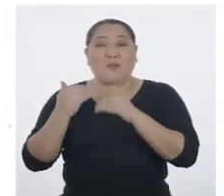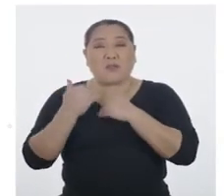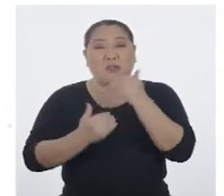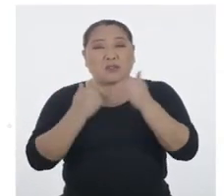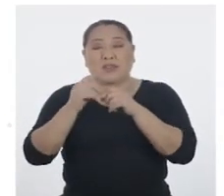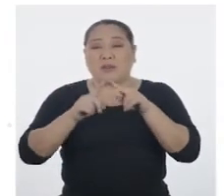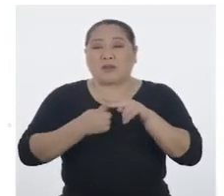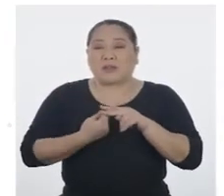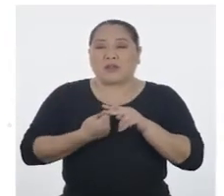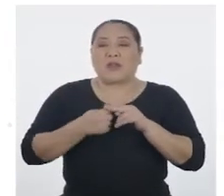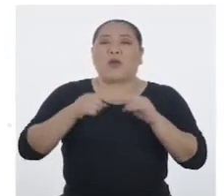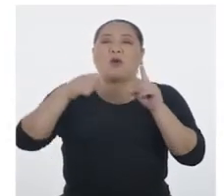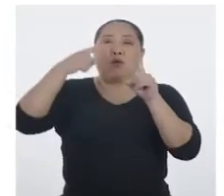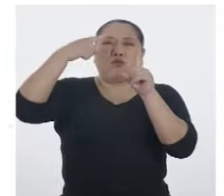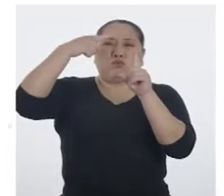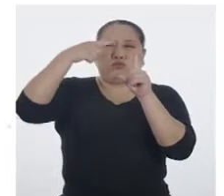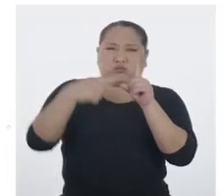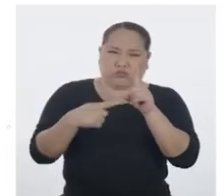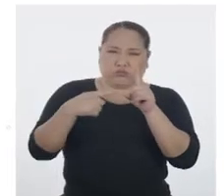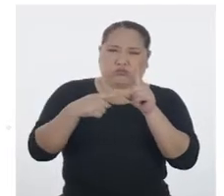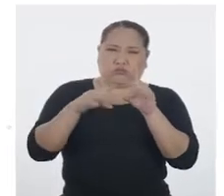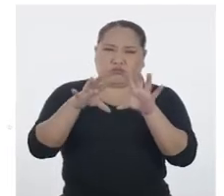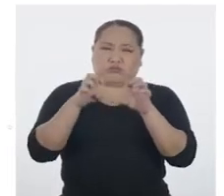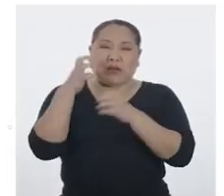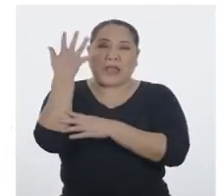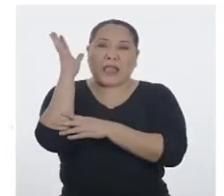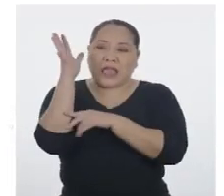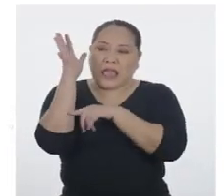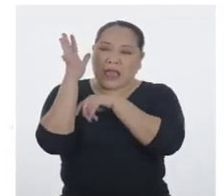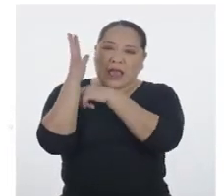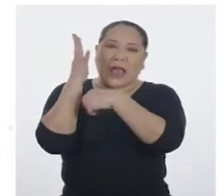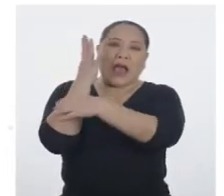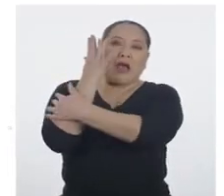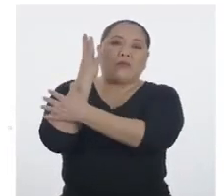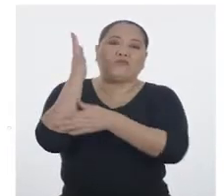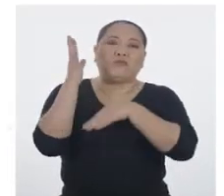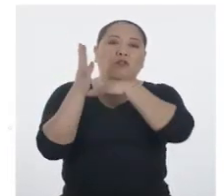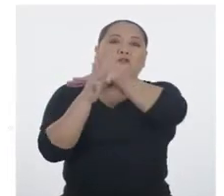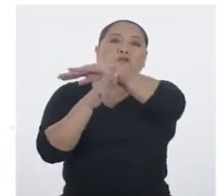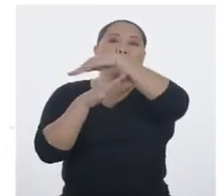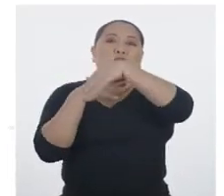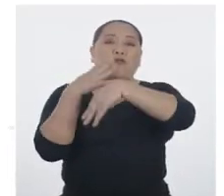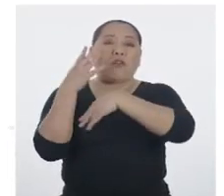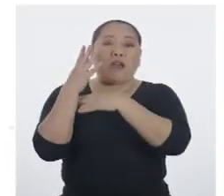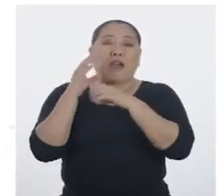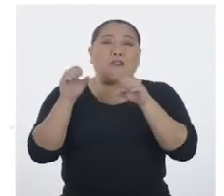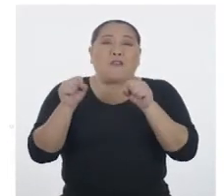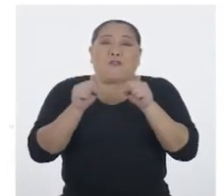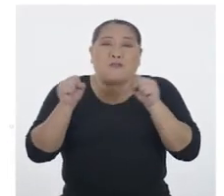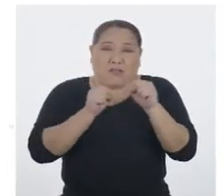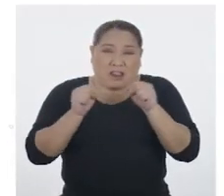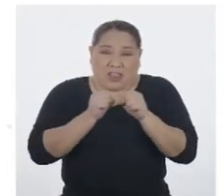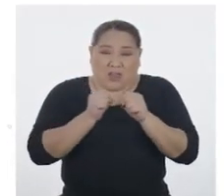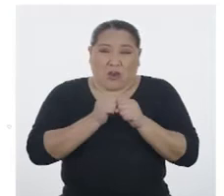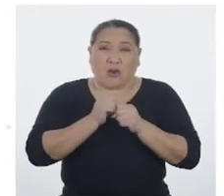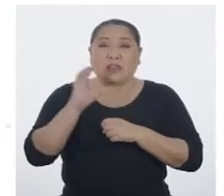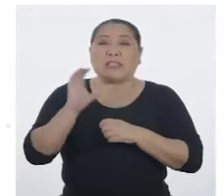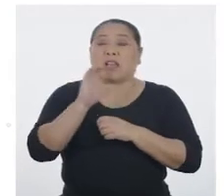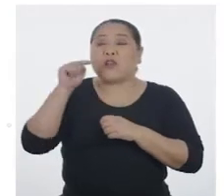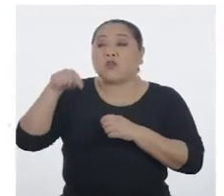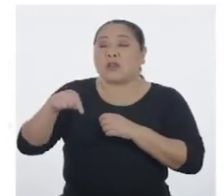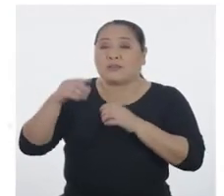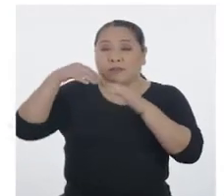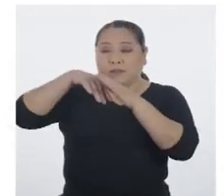de decaimiento se inicia cuando se da un congelamiento de las sustancias que rodean el espacio exterior a las células que forman